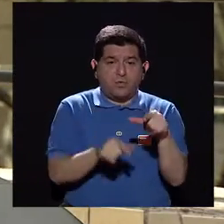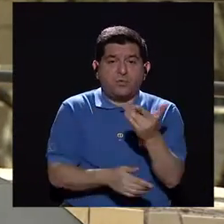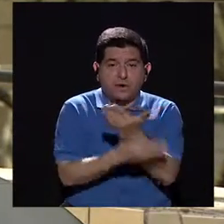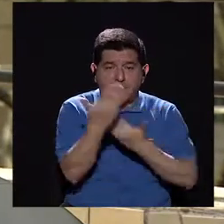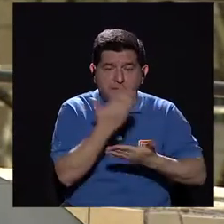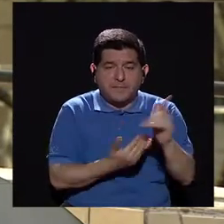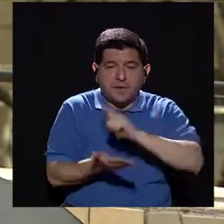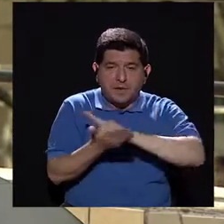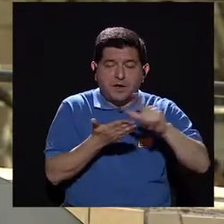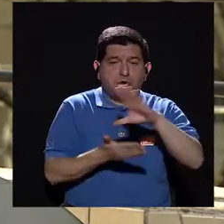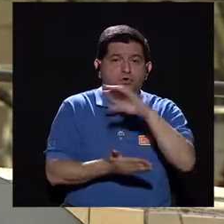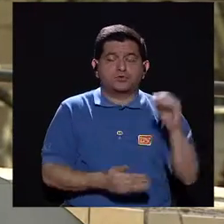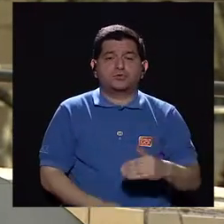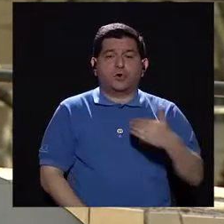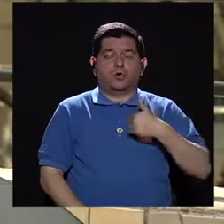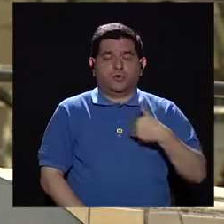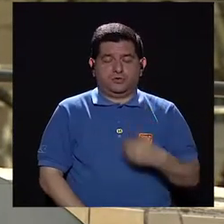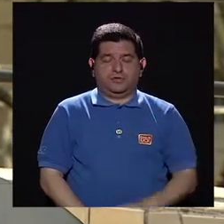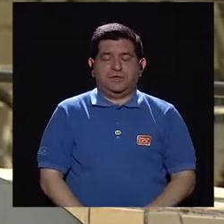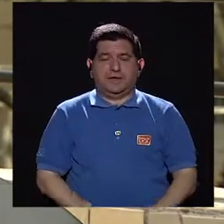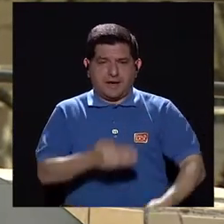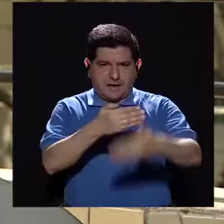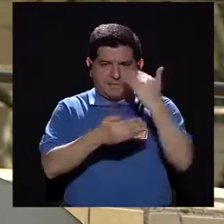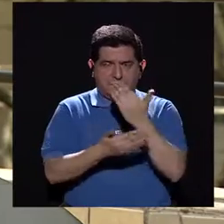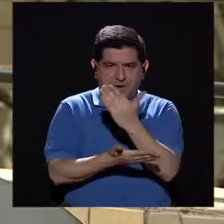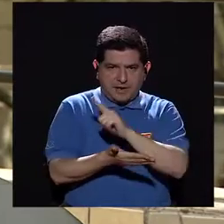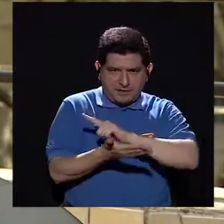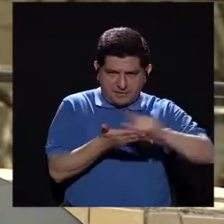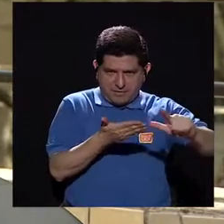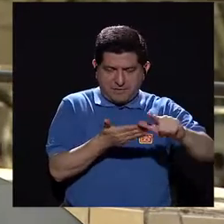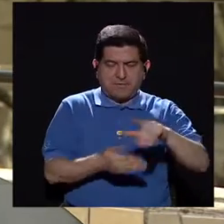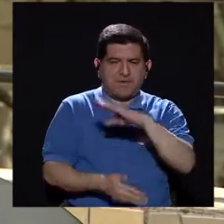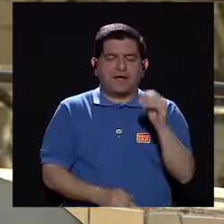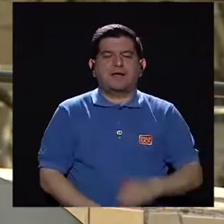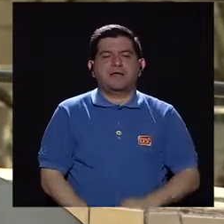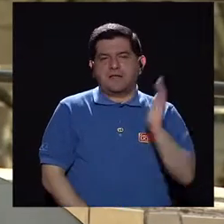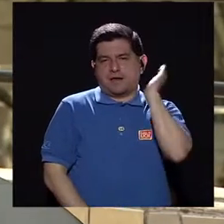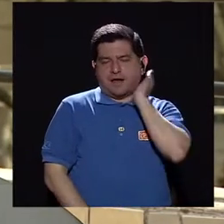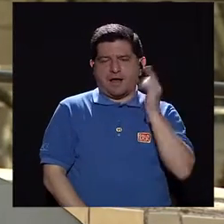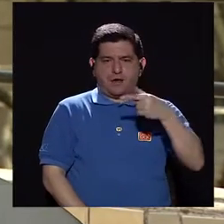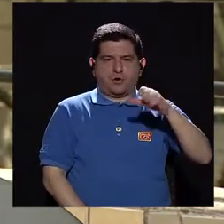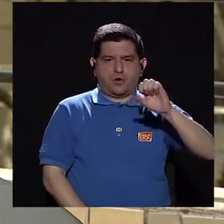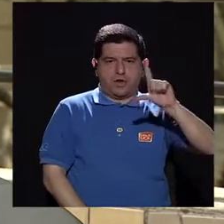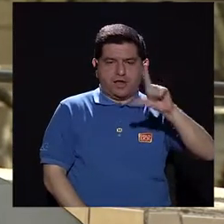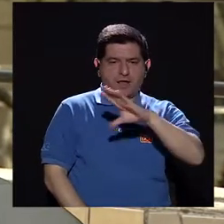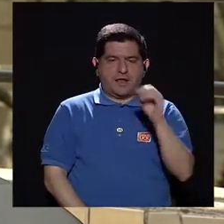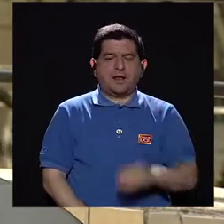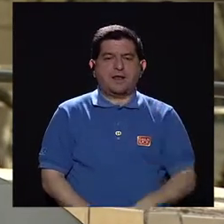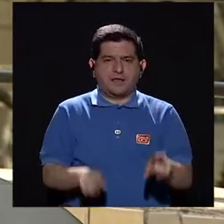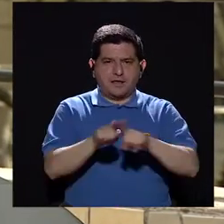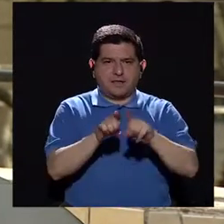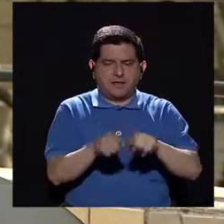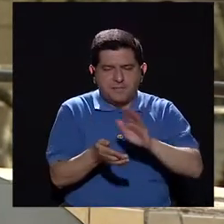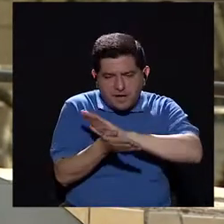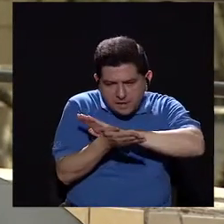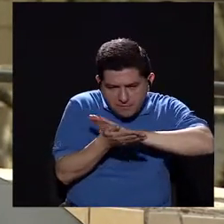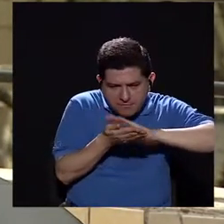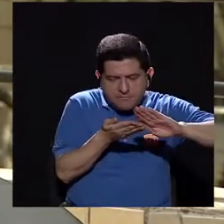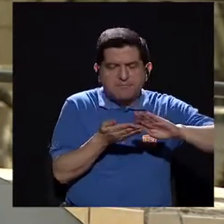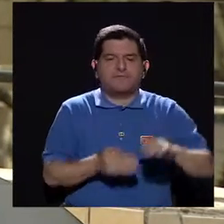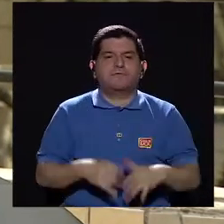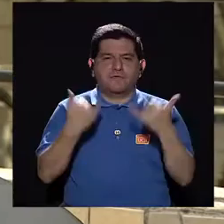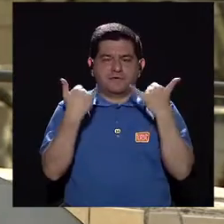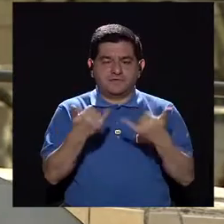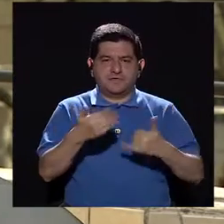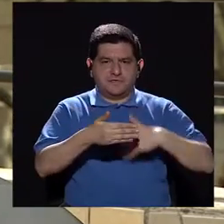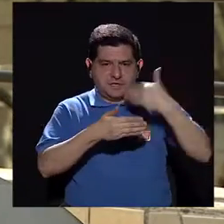lavamanos y si no, andar, lavarse previamente las manos y andar alcohol gel y toallitas para que se